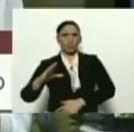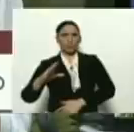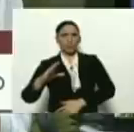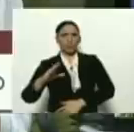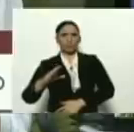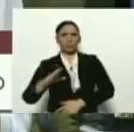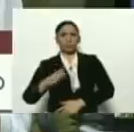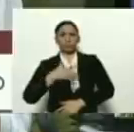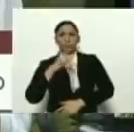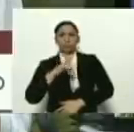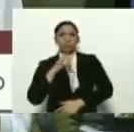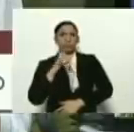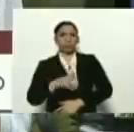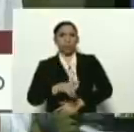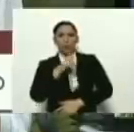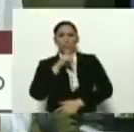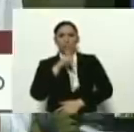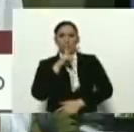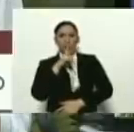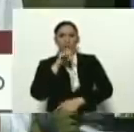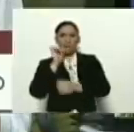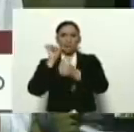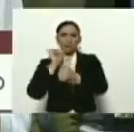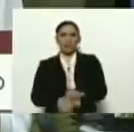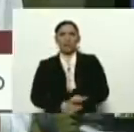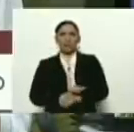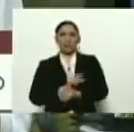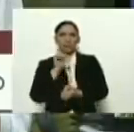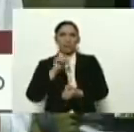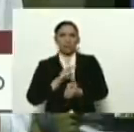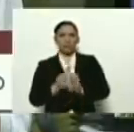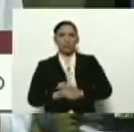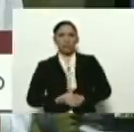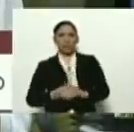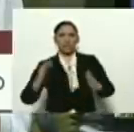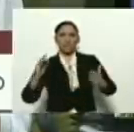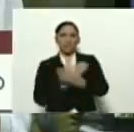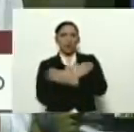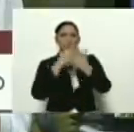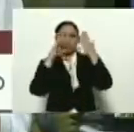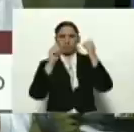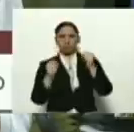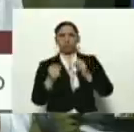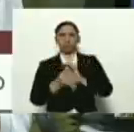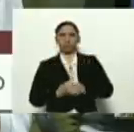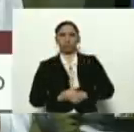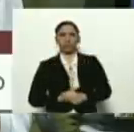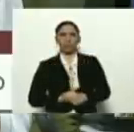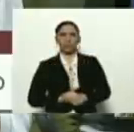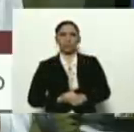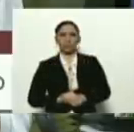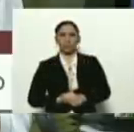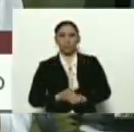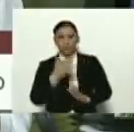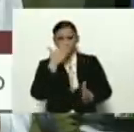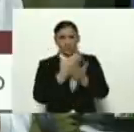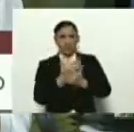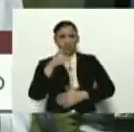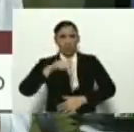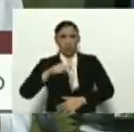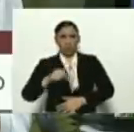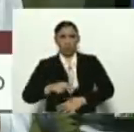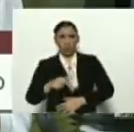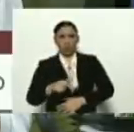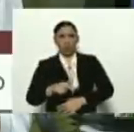horrores de la esclavitud, la trata transatlántica y el saqueo colonial y neocolonial que enfrentan hoy,